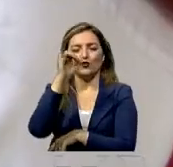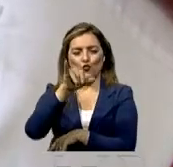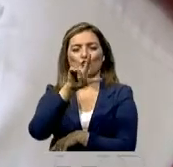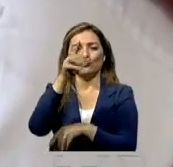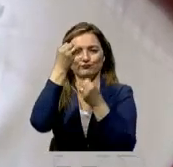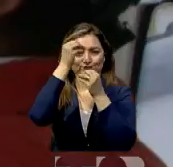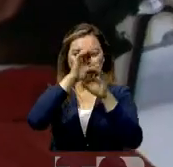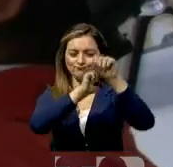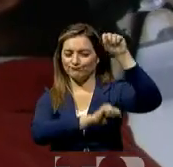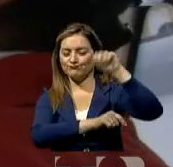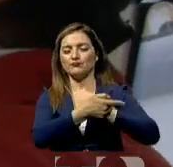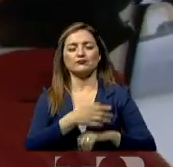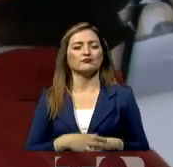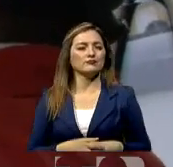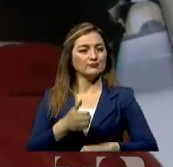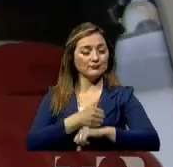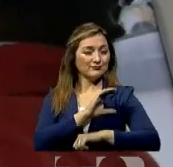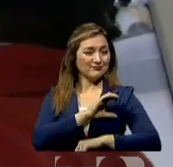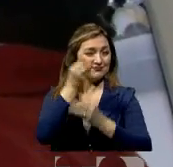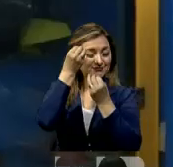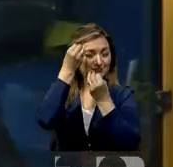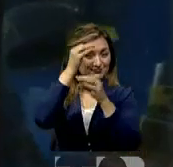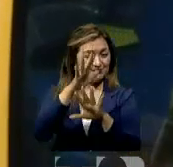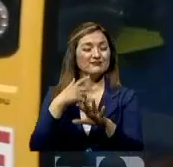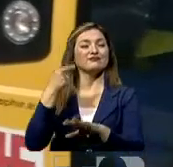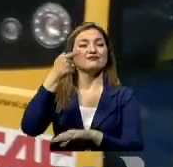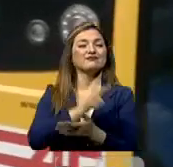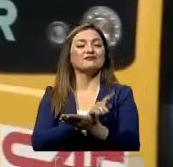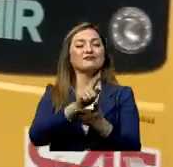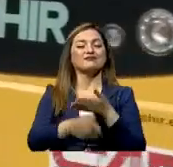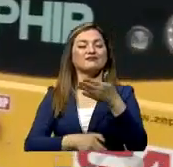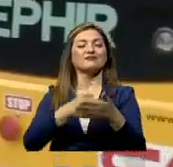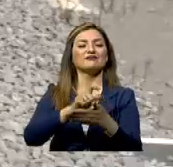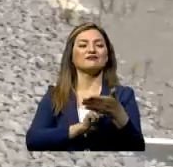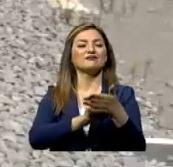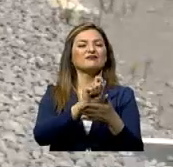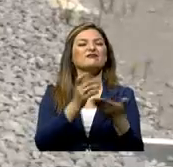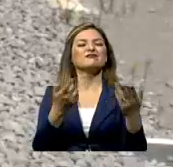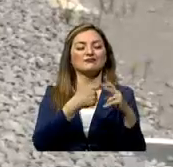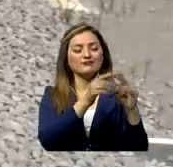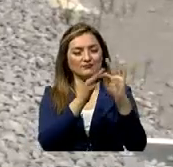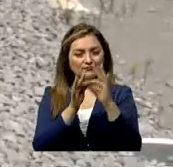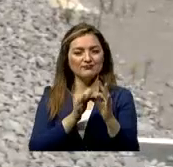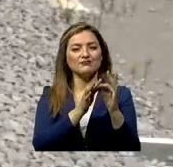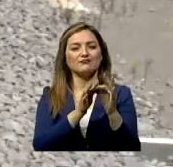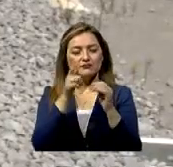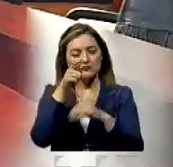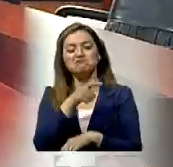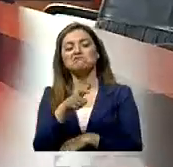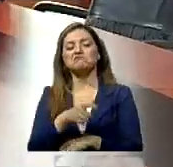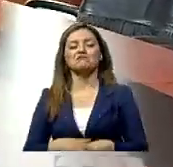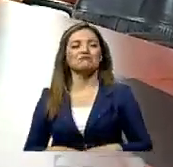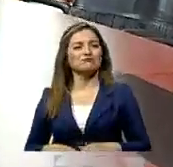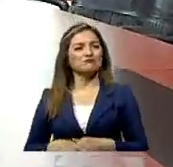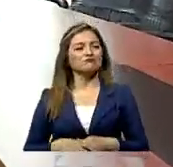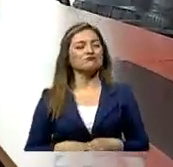anunciaron que en las próximas semanas se iniciarán también los procesos para la contratación de los servicios de mantenimiento y fiscalización en